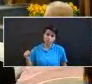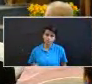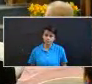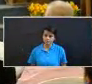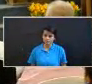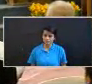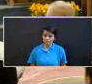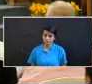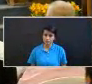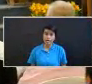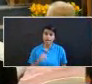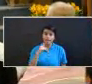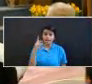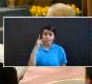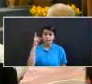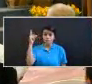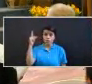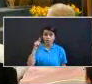Y yo decía, Señor,